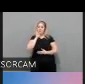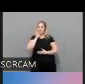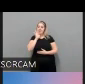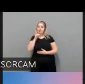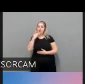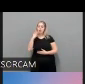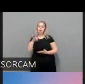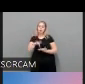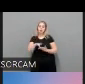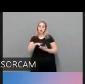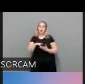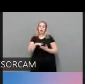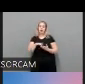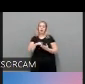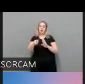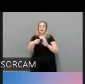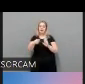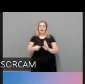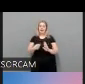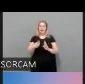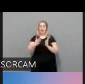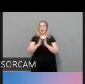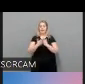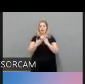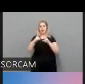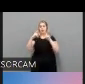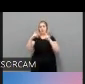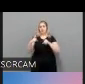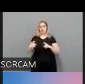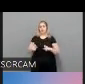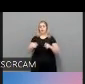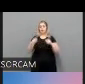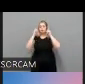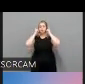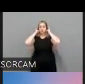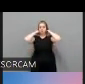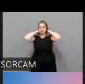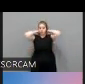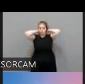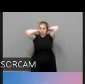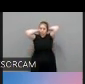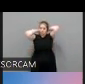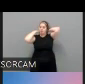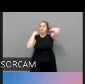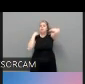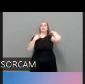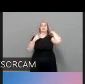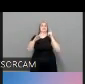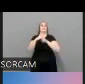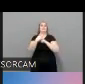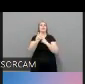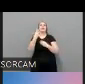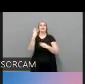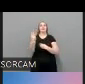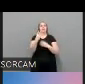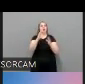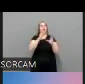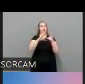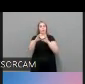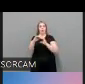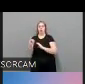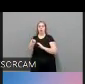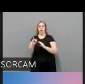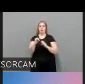hace un recetario con fotos. En esta situación, las tres personas han establecido comunicación y han